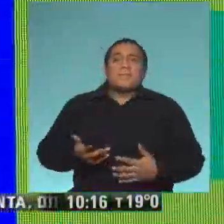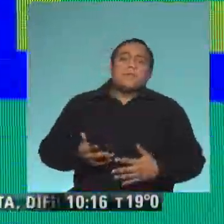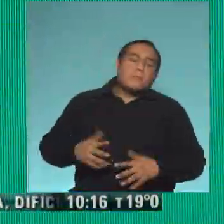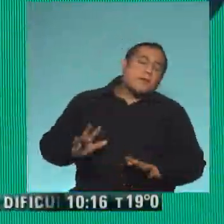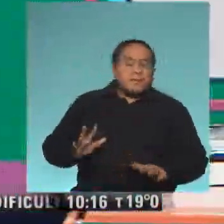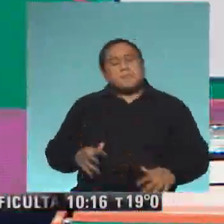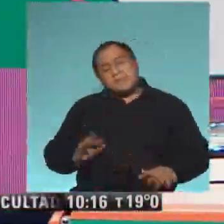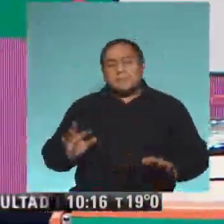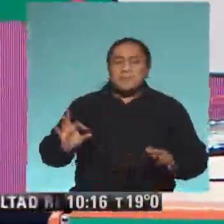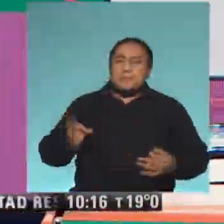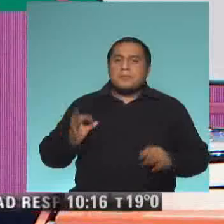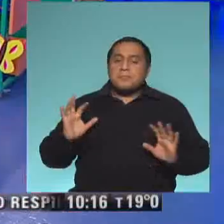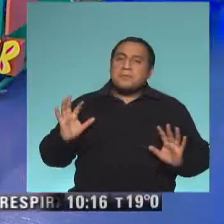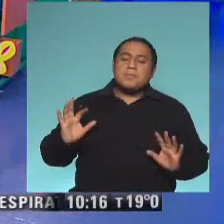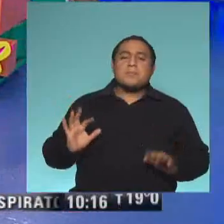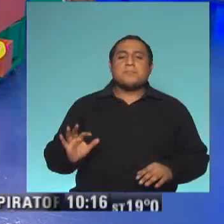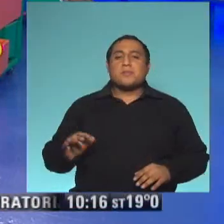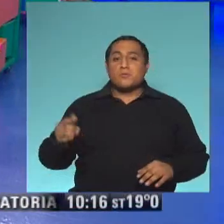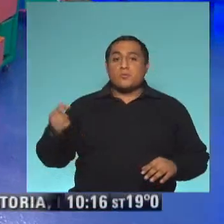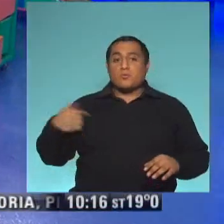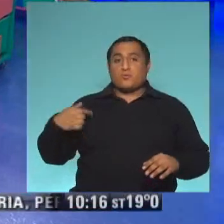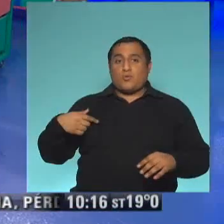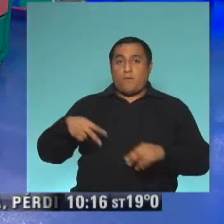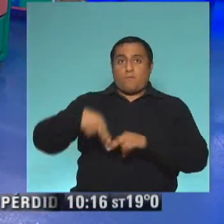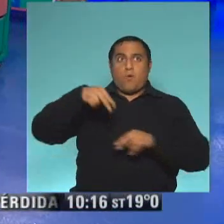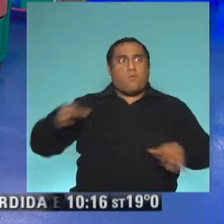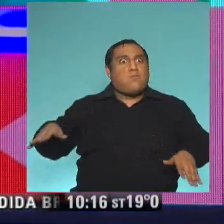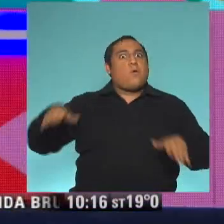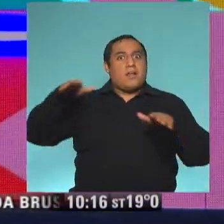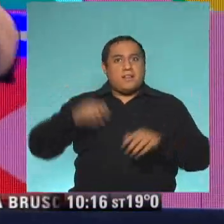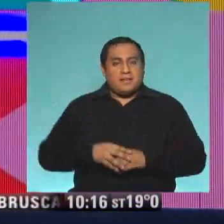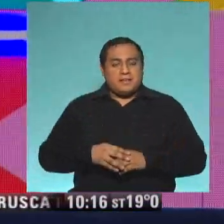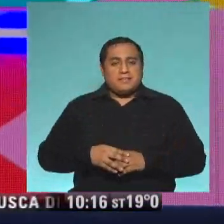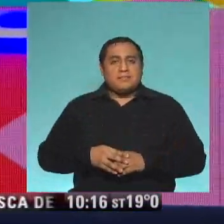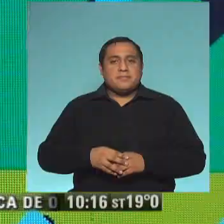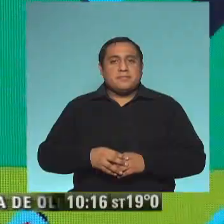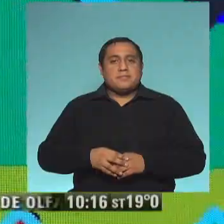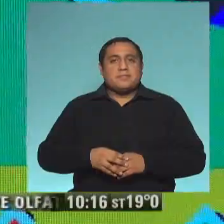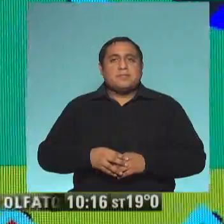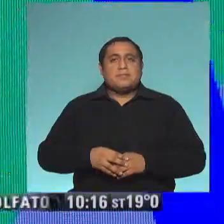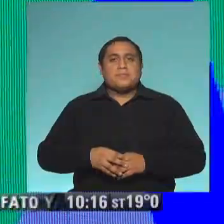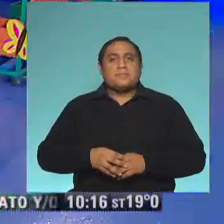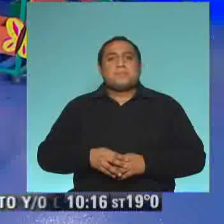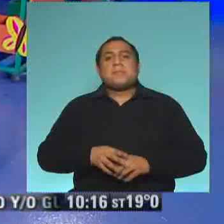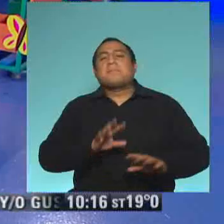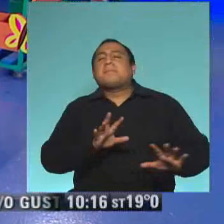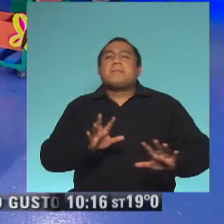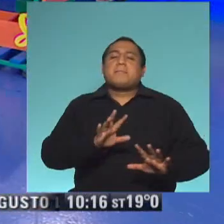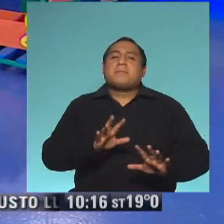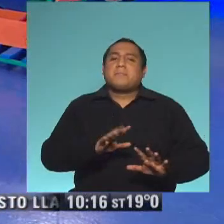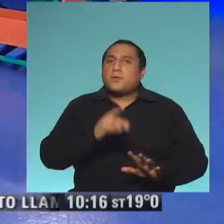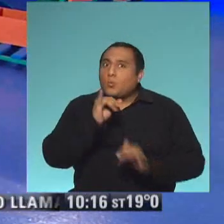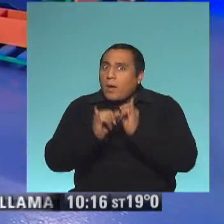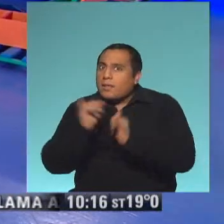Bueno, está bien. Ah, bien. Bueno, voy a volar, ¿eh? ¡Ay, qué emoción! ¿Voy a volar? Sí. Igual después no